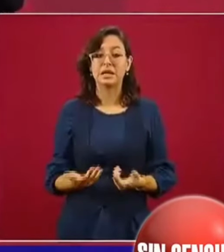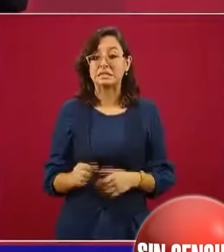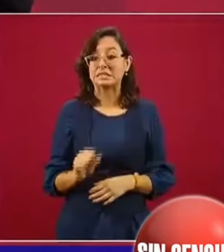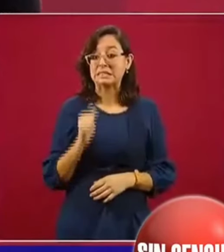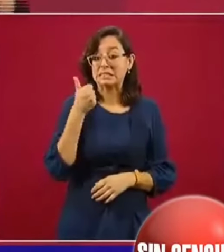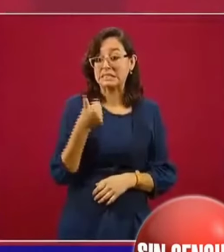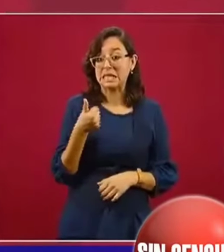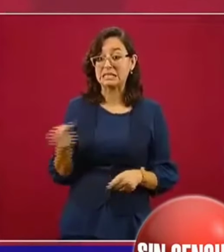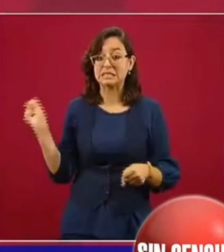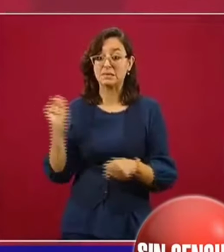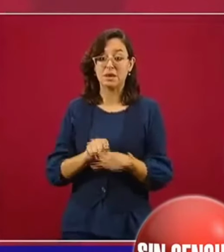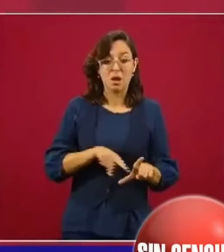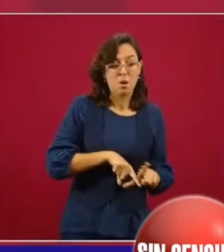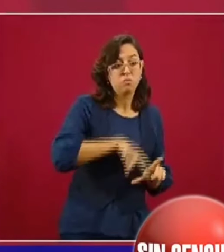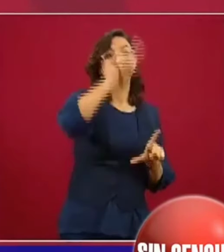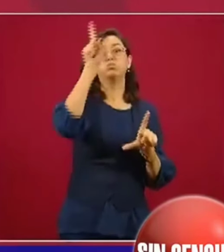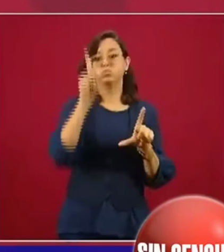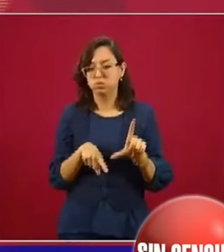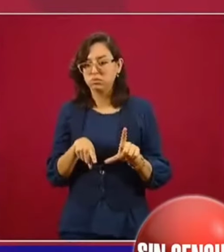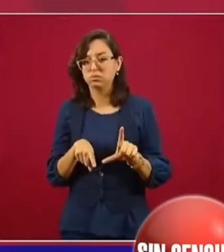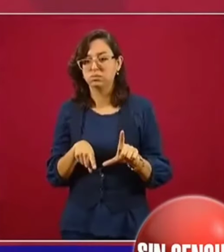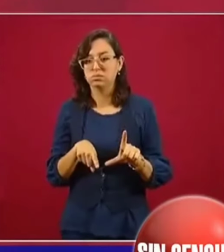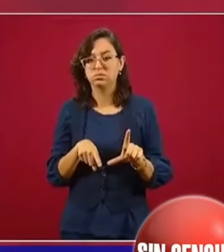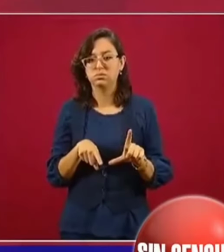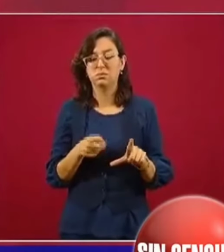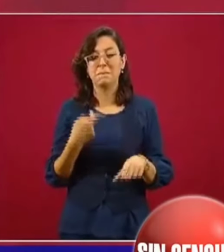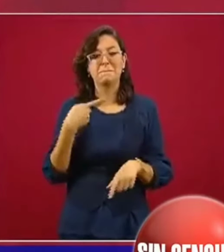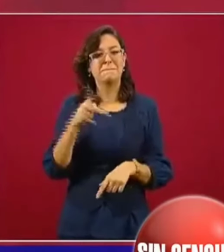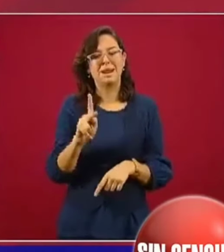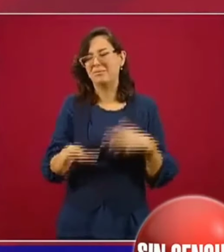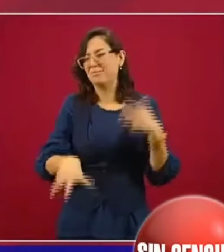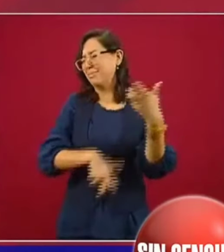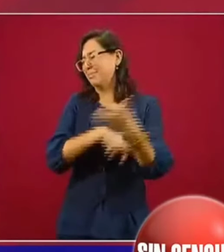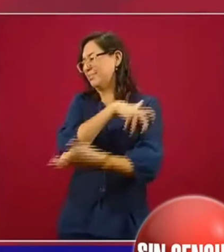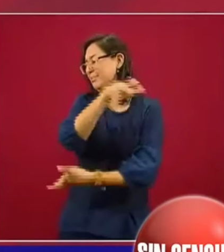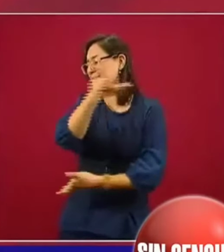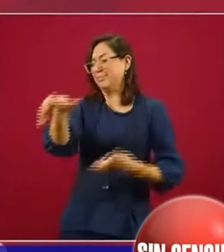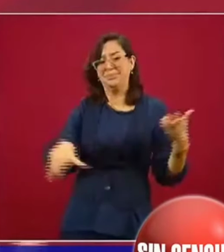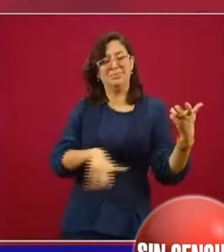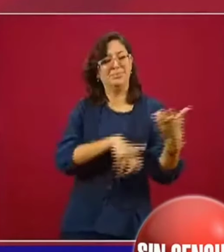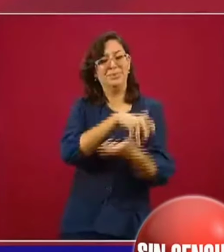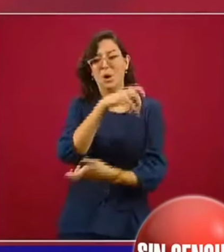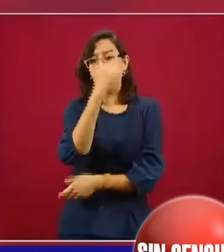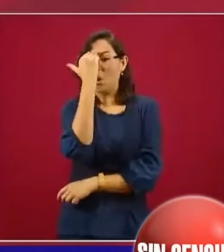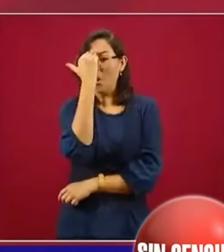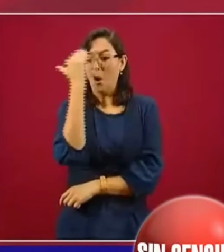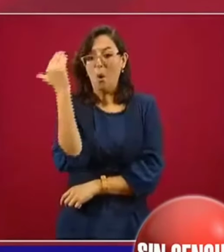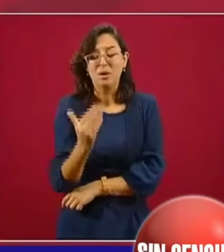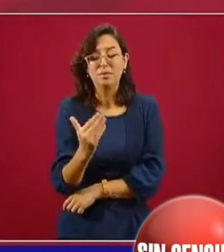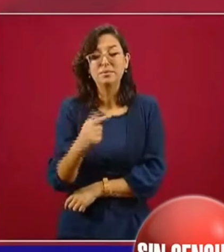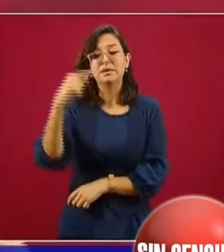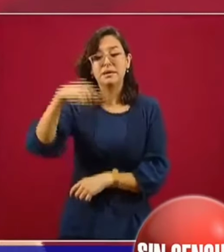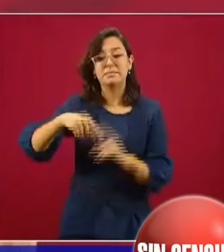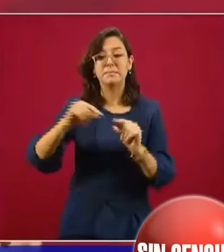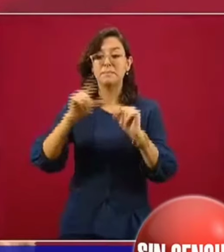máximo y bajado, pero hubiera causado un desastre. En México y en muchos